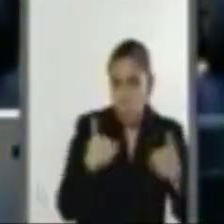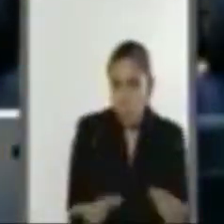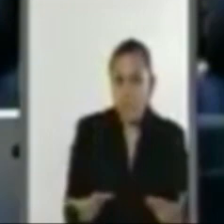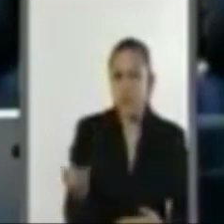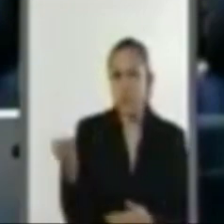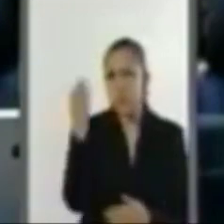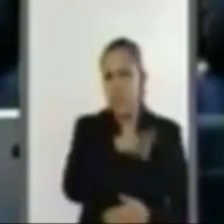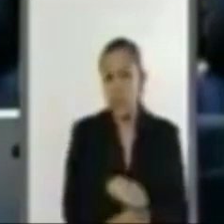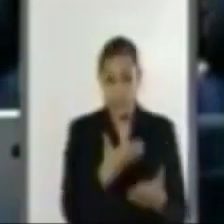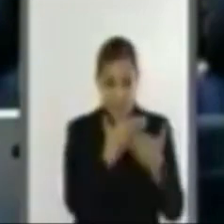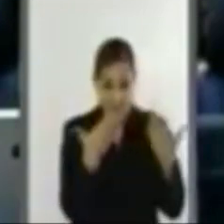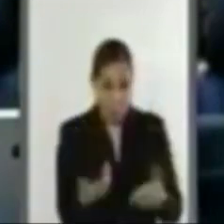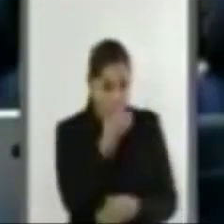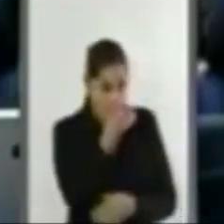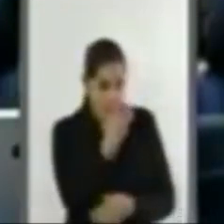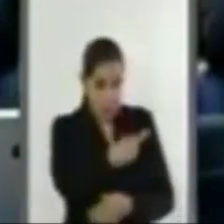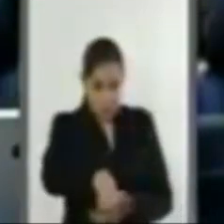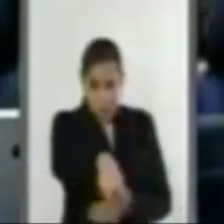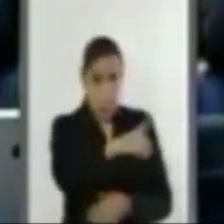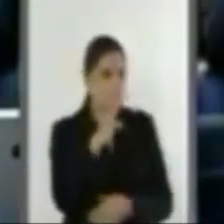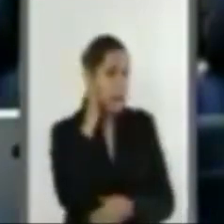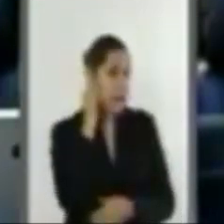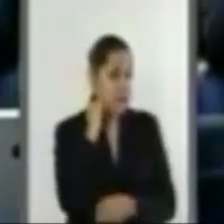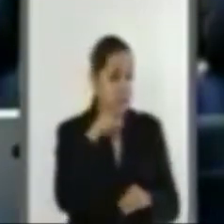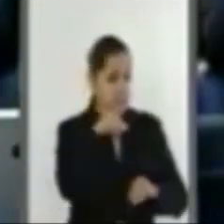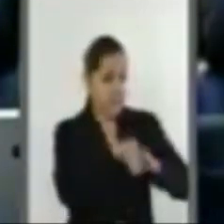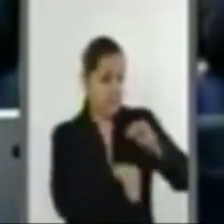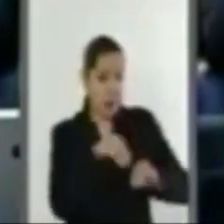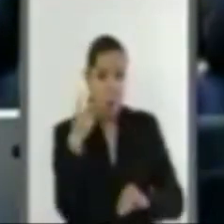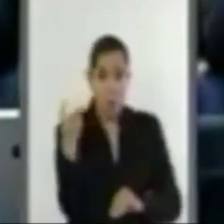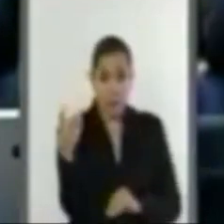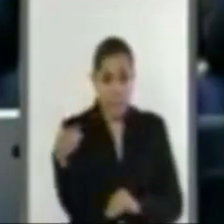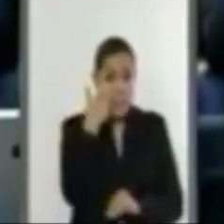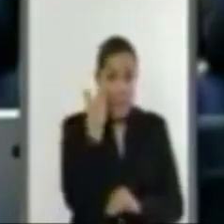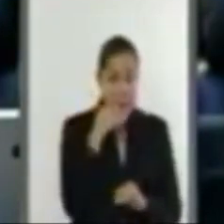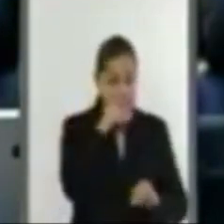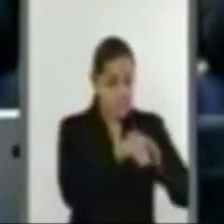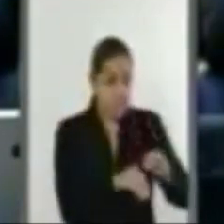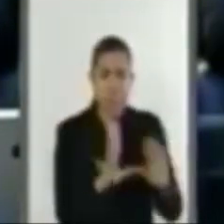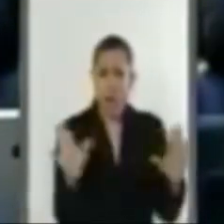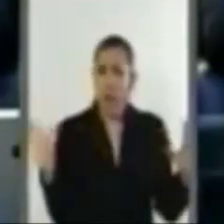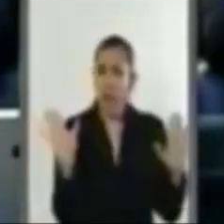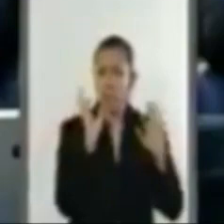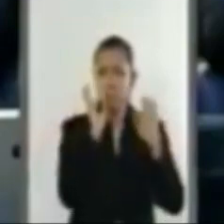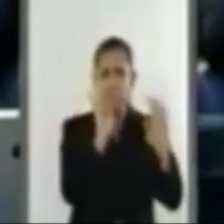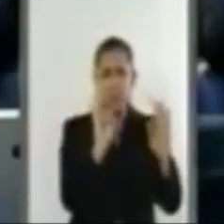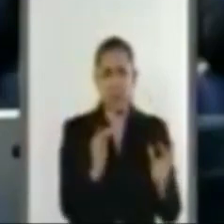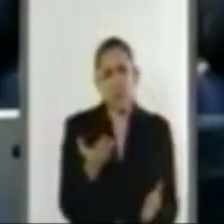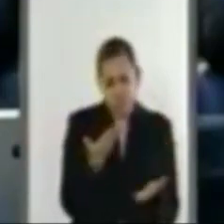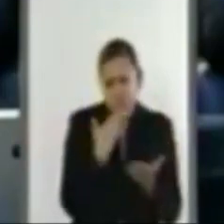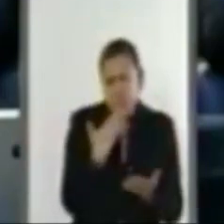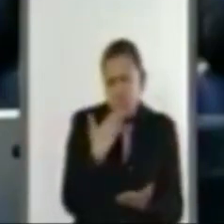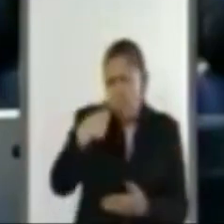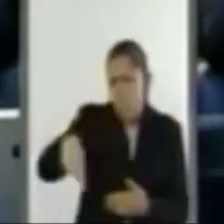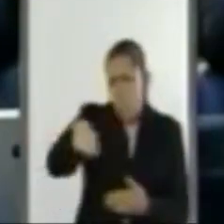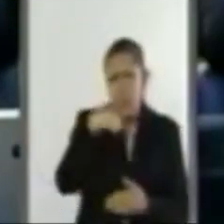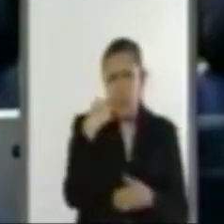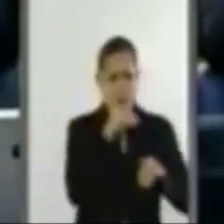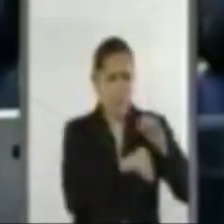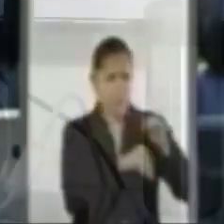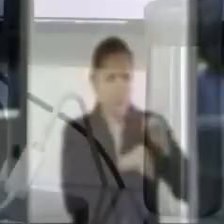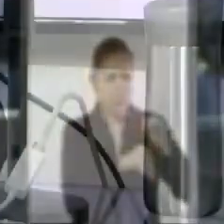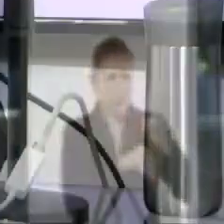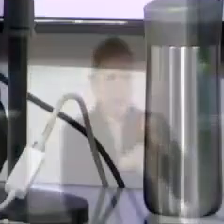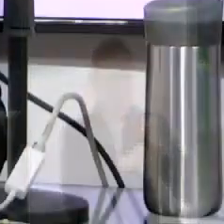su senado la república como ustedes lo querían adelante hagan lo que quieran no lo podrán hacer con méxico muchas